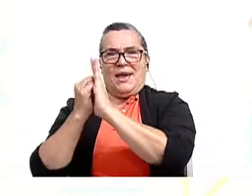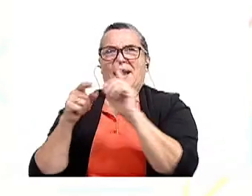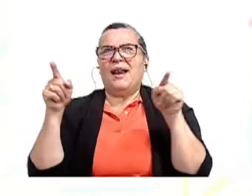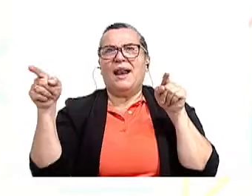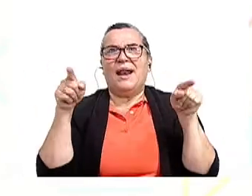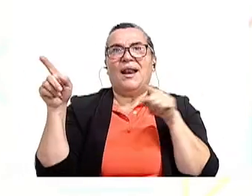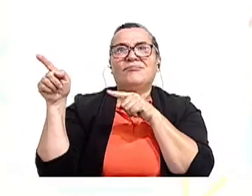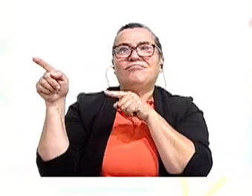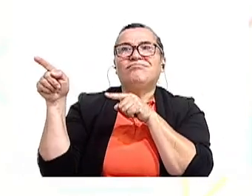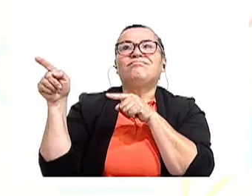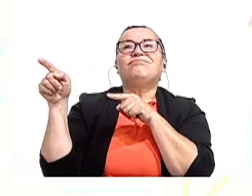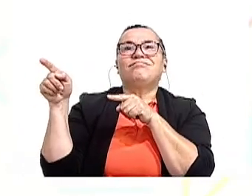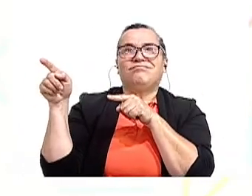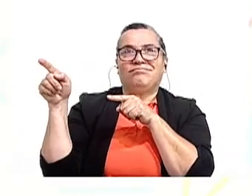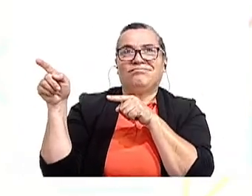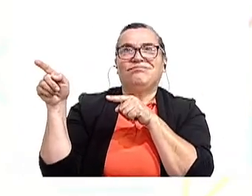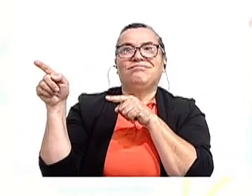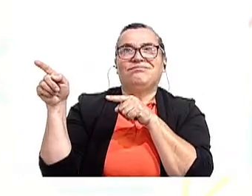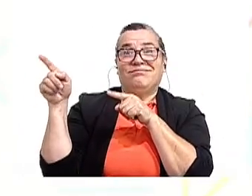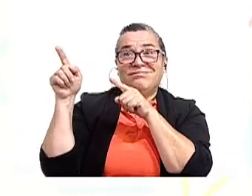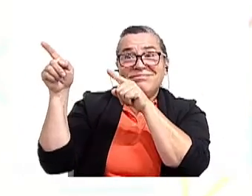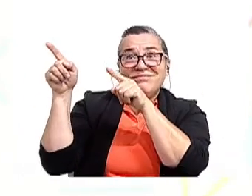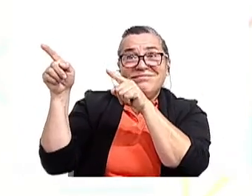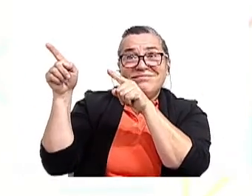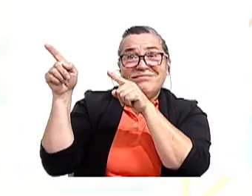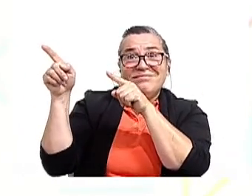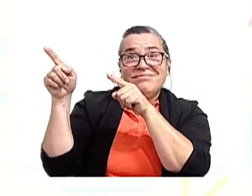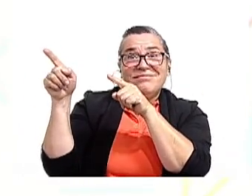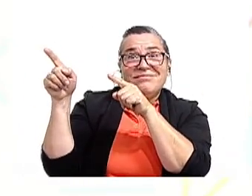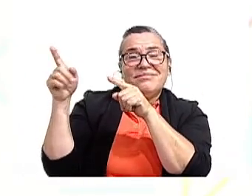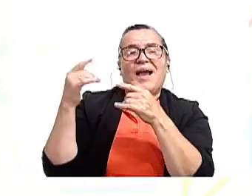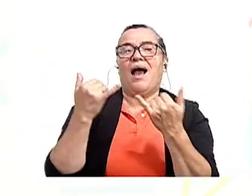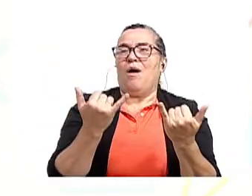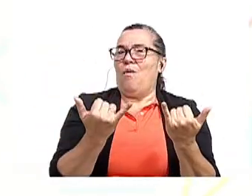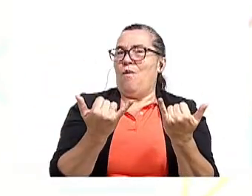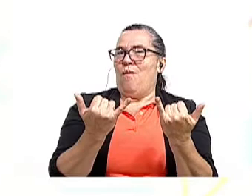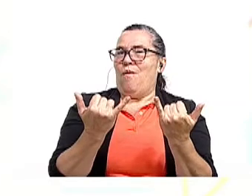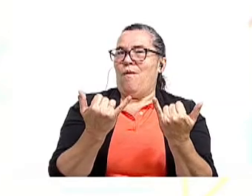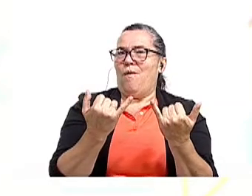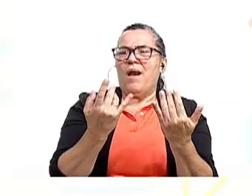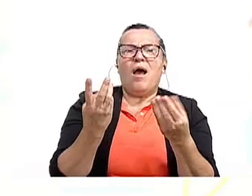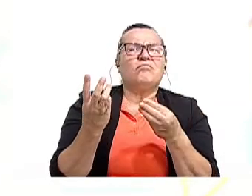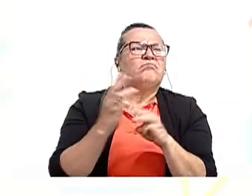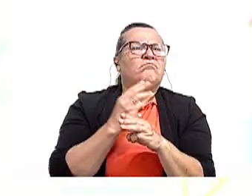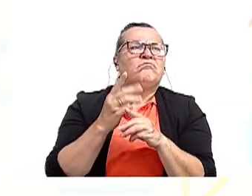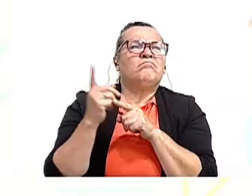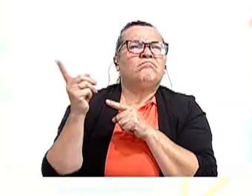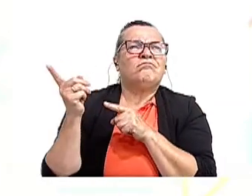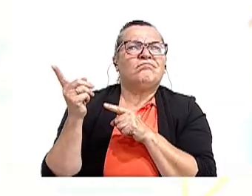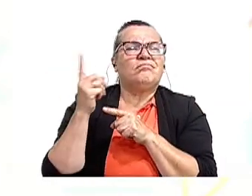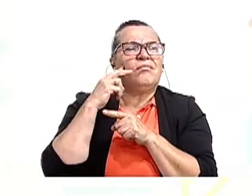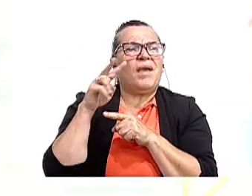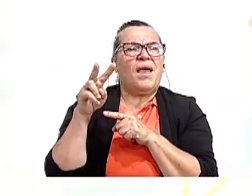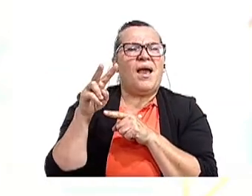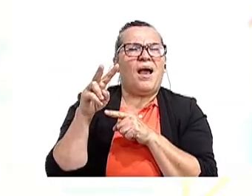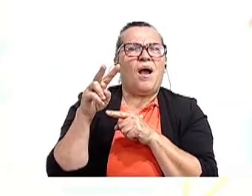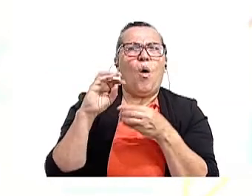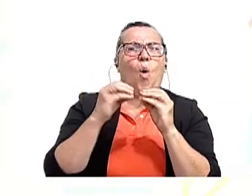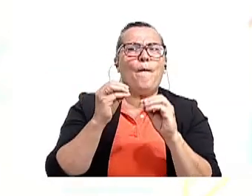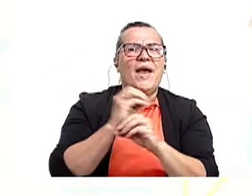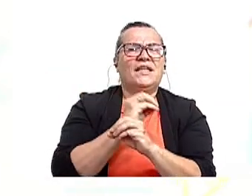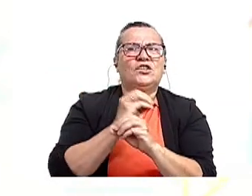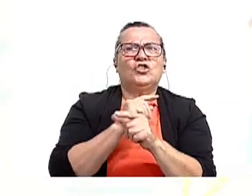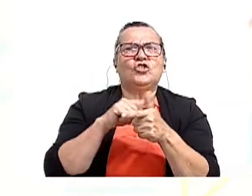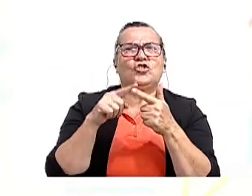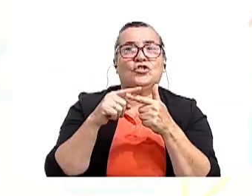menos 4.600t. Ahora, efectuando estas operaciones, observen que delante